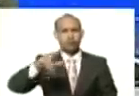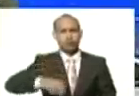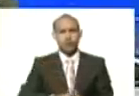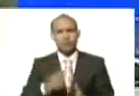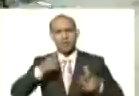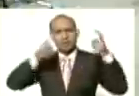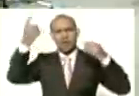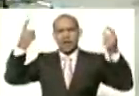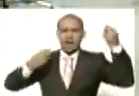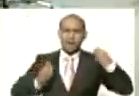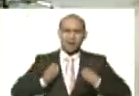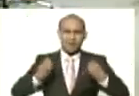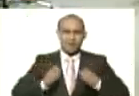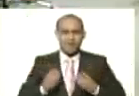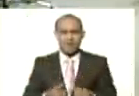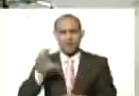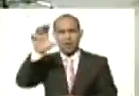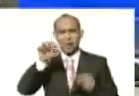¡Chávez vive!